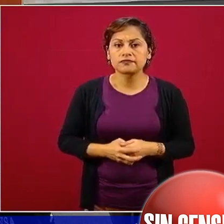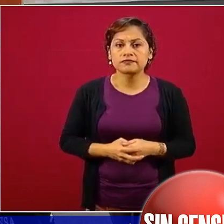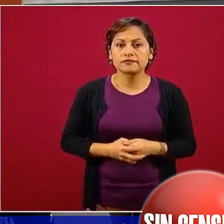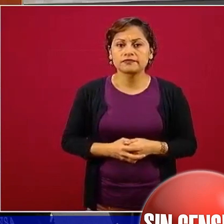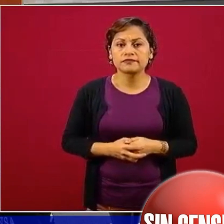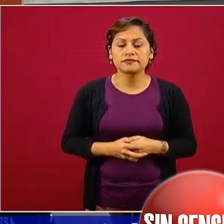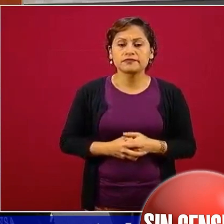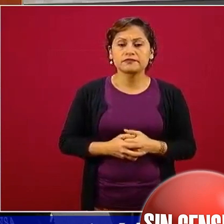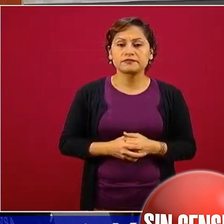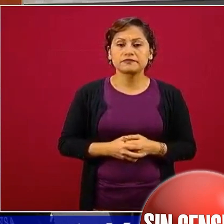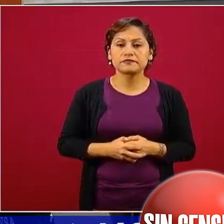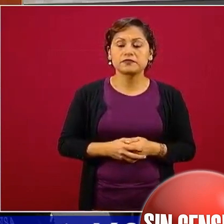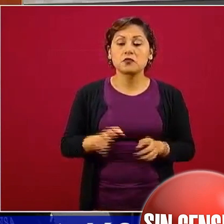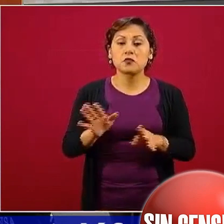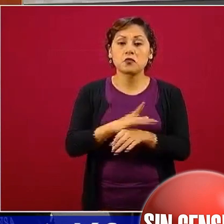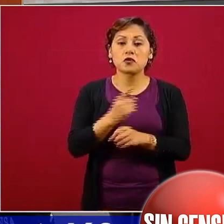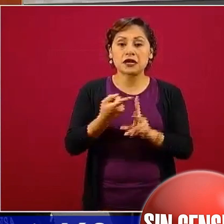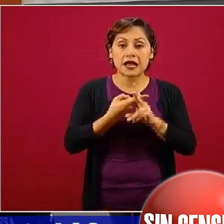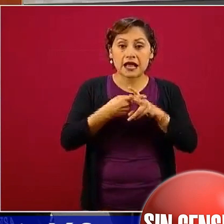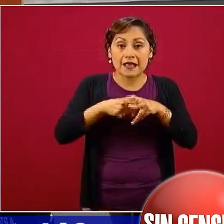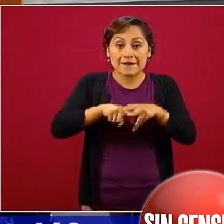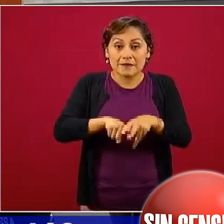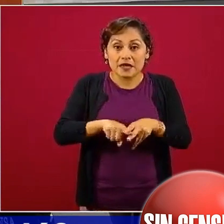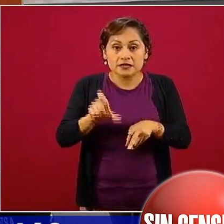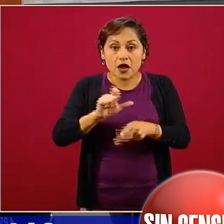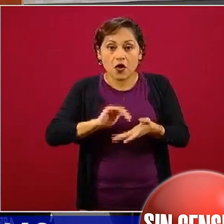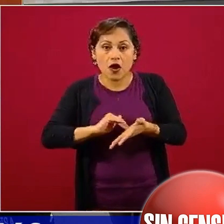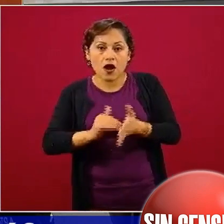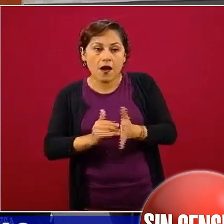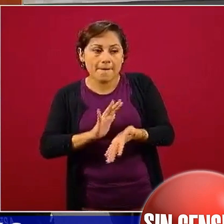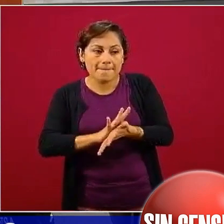desde que inicia la traición